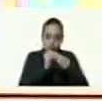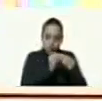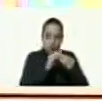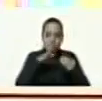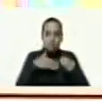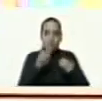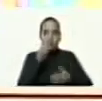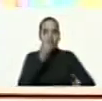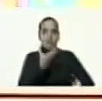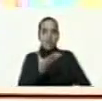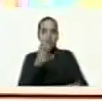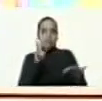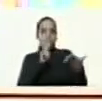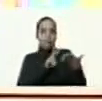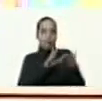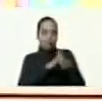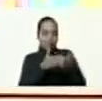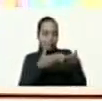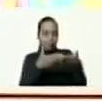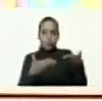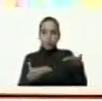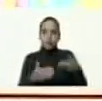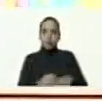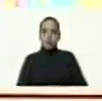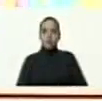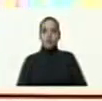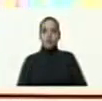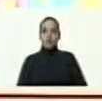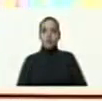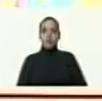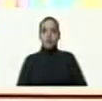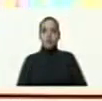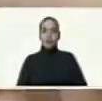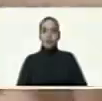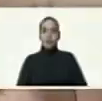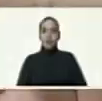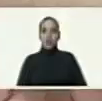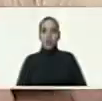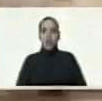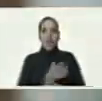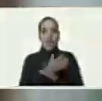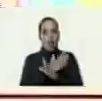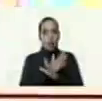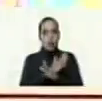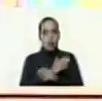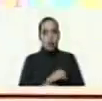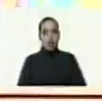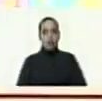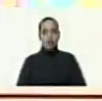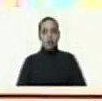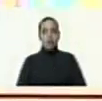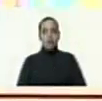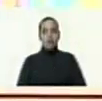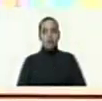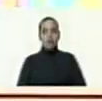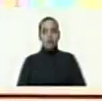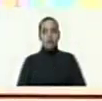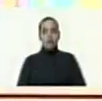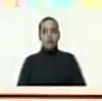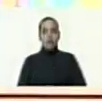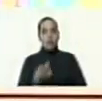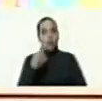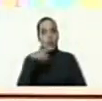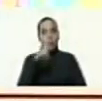sean bellas, atrayentes. El jugador de Ramón Palomares. De Juan Calzadilla, miren.